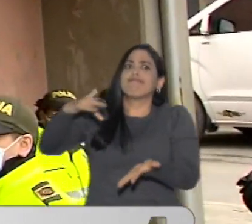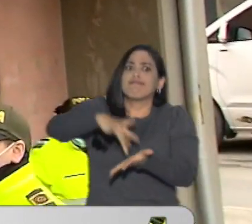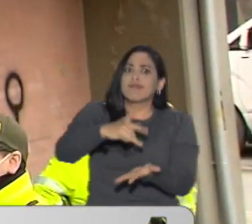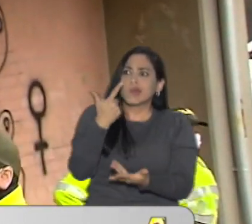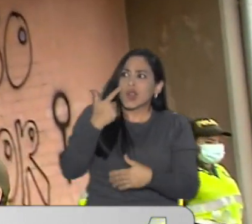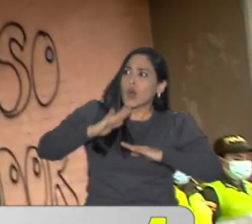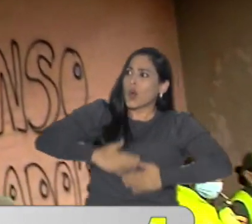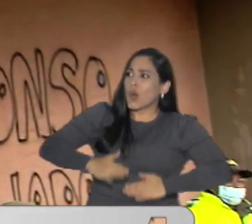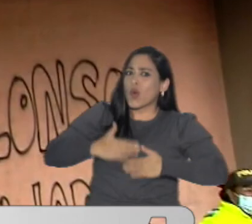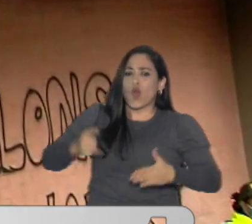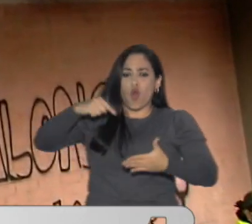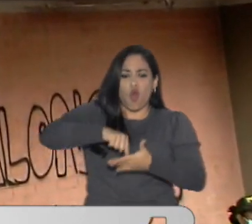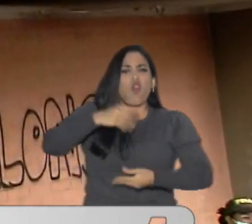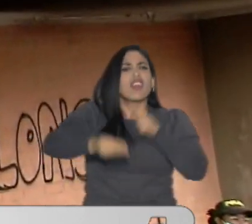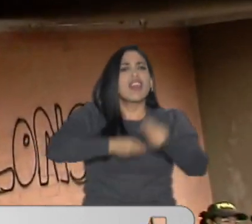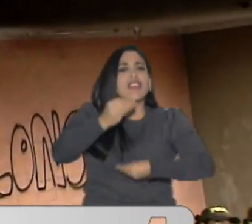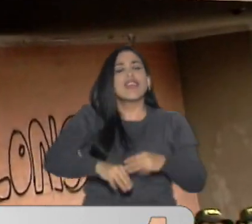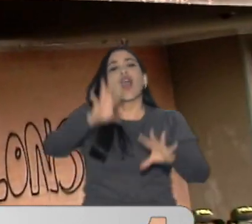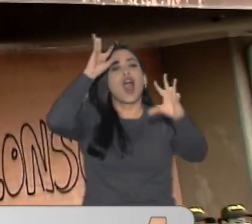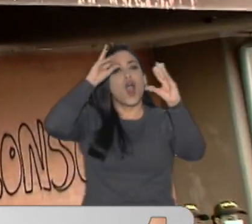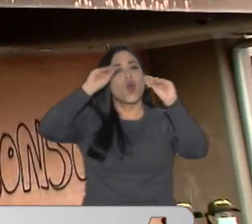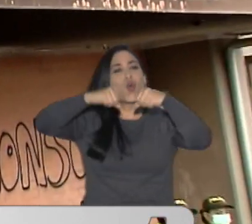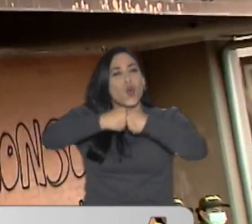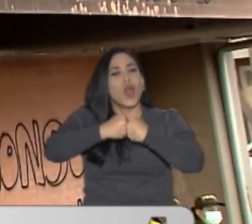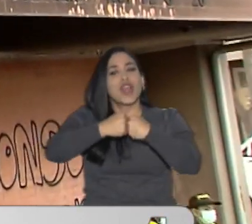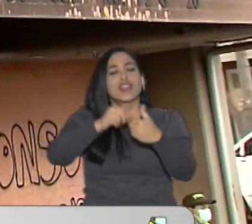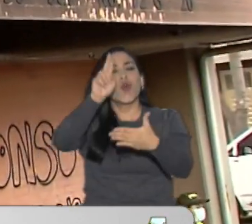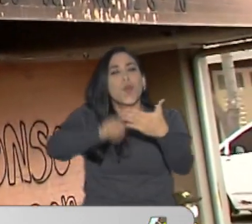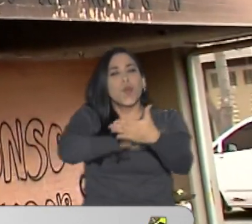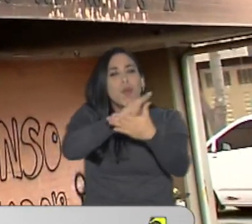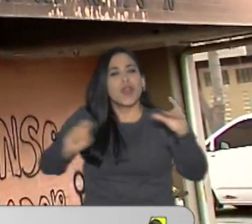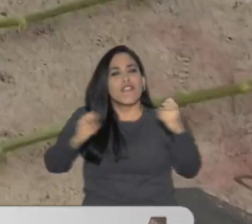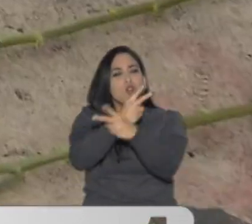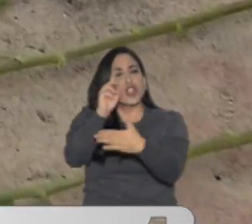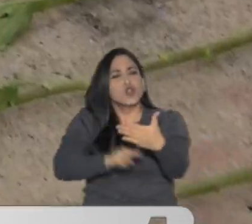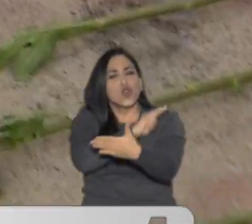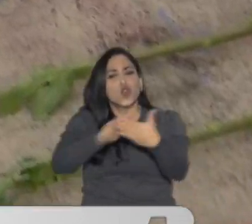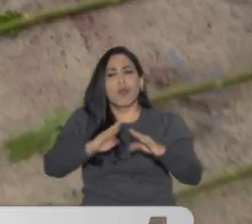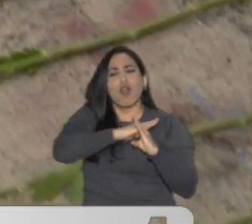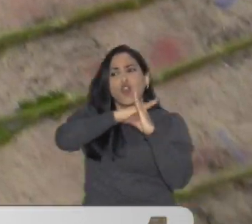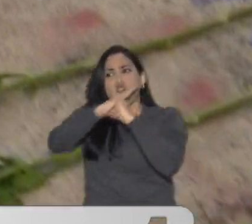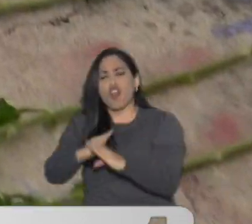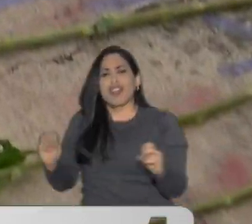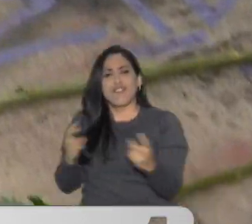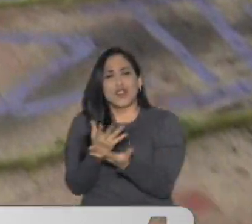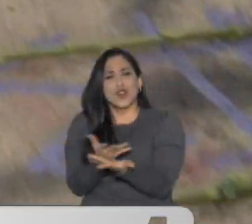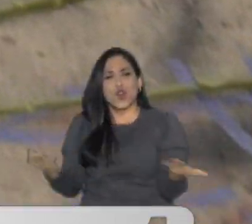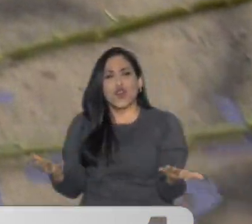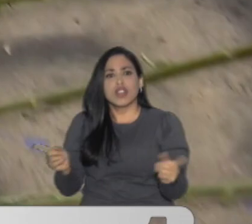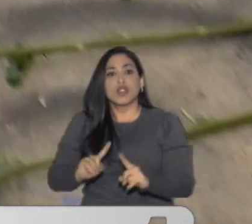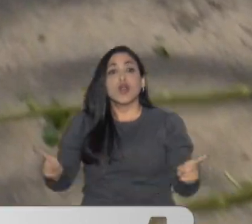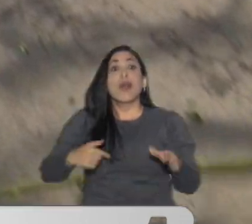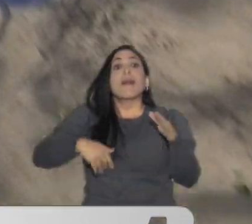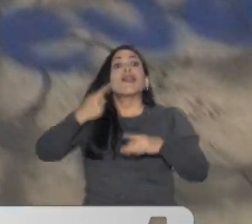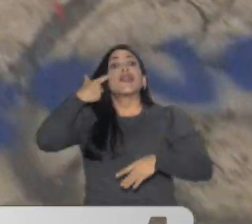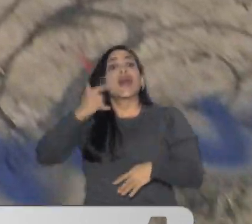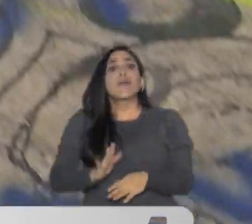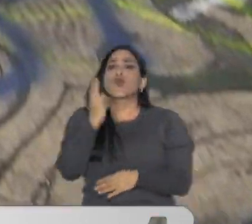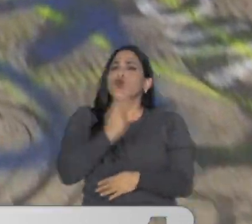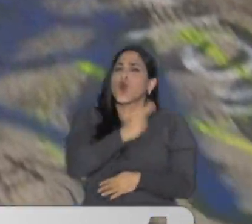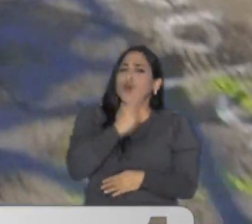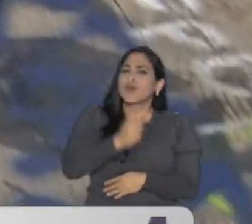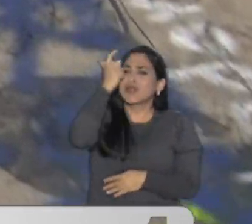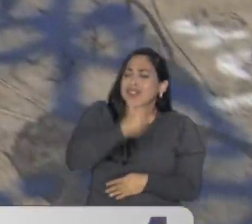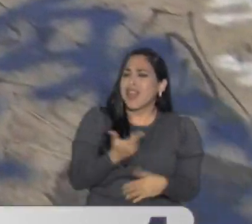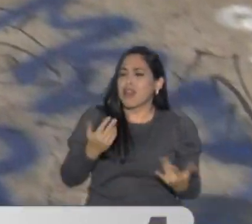presencia el día de hoy para firmar un pacto de no agresión, para proteger el colegio, rechazar el vandalismo y también para comprometerse a